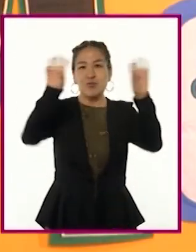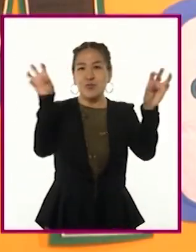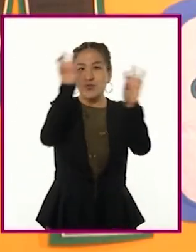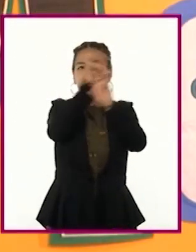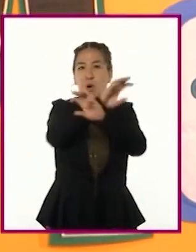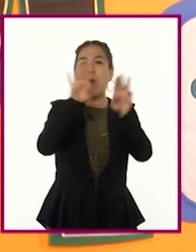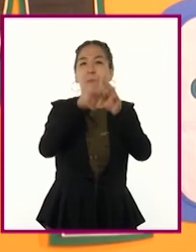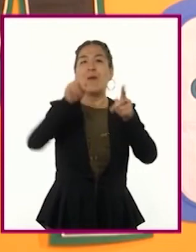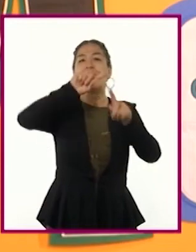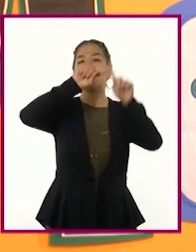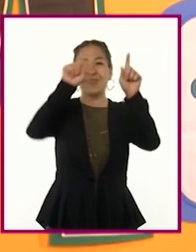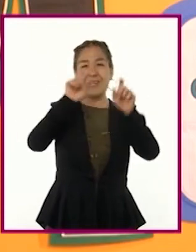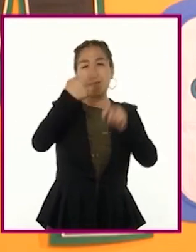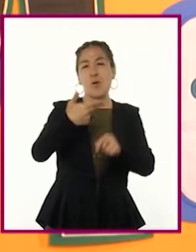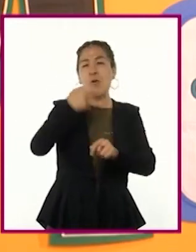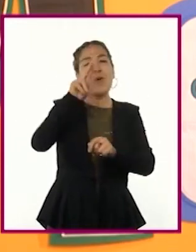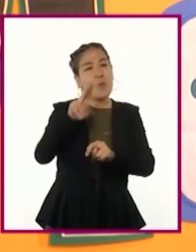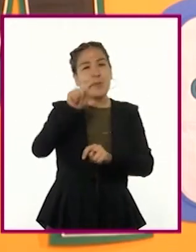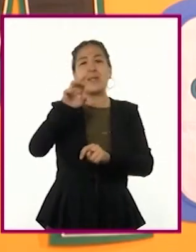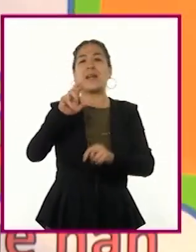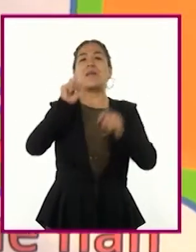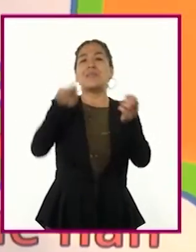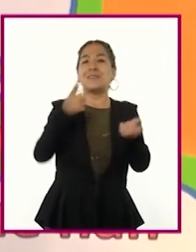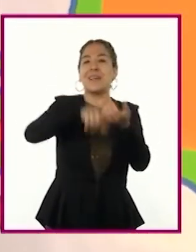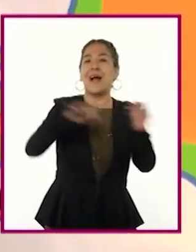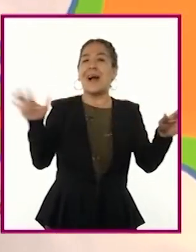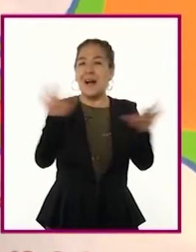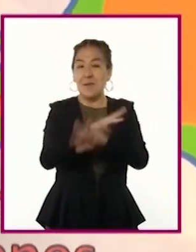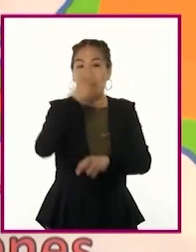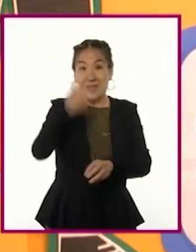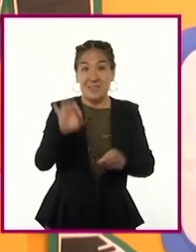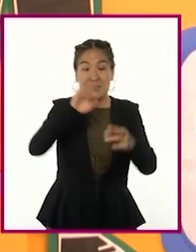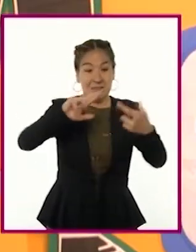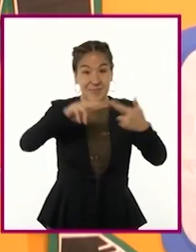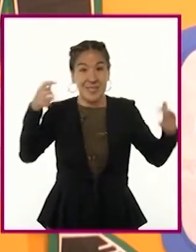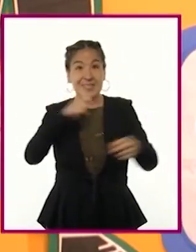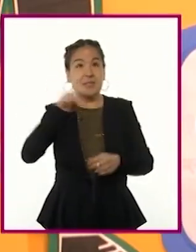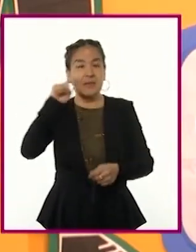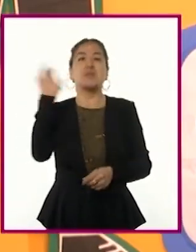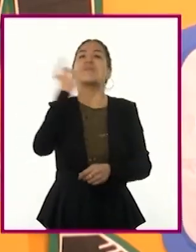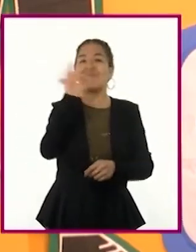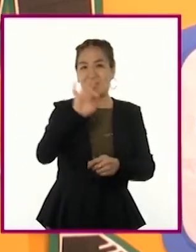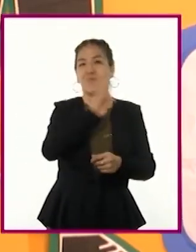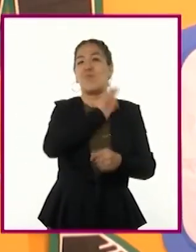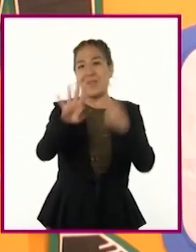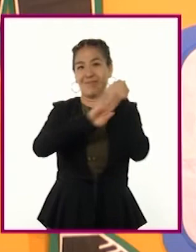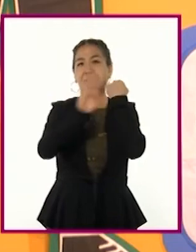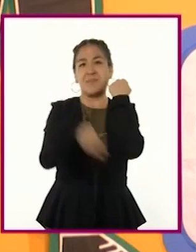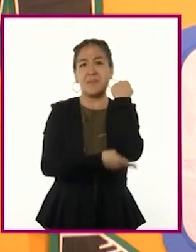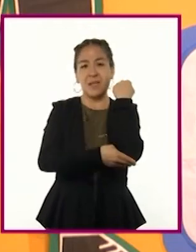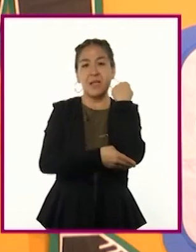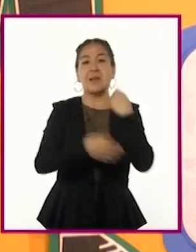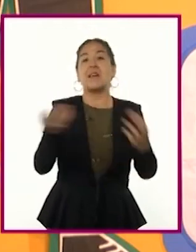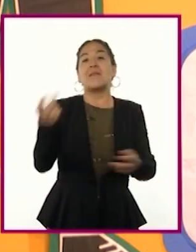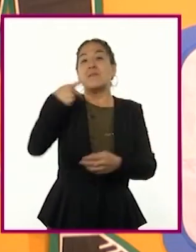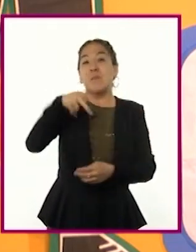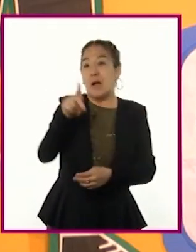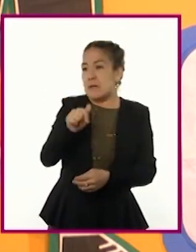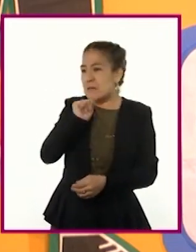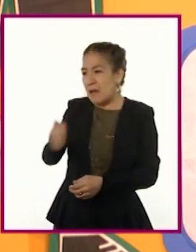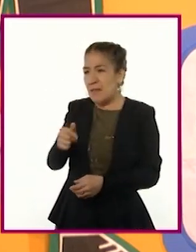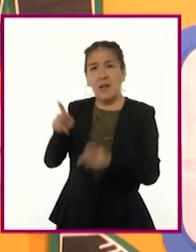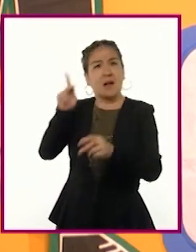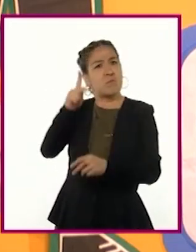útero. Si ella mantuviera relaciones sexuales, podría quedar embarazada, incluso sin haber tenido su primera